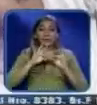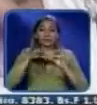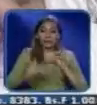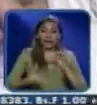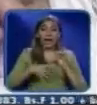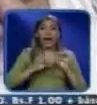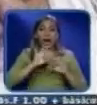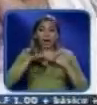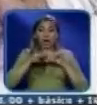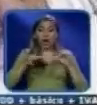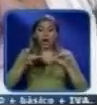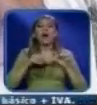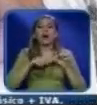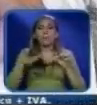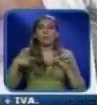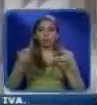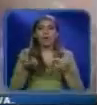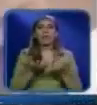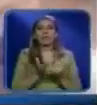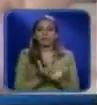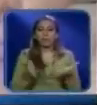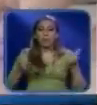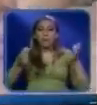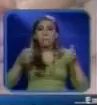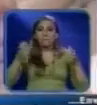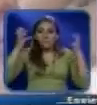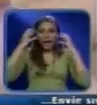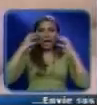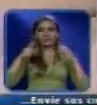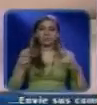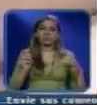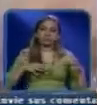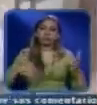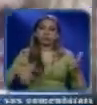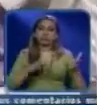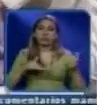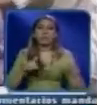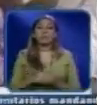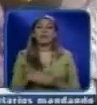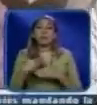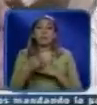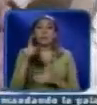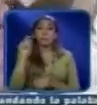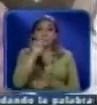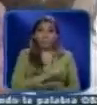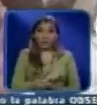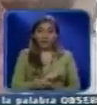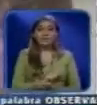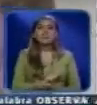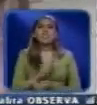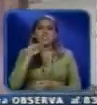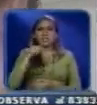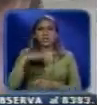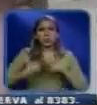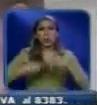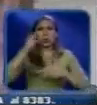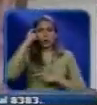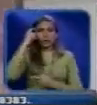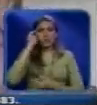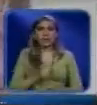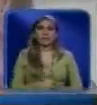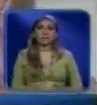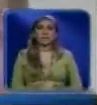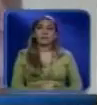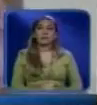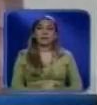podemos usar la bañera como tal. Ya después del mes sí puede hacerse el baño diario. Para su